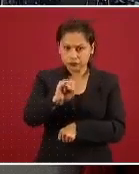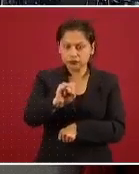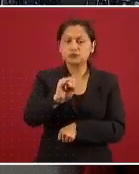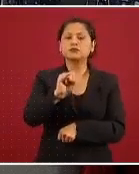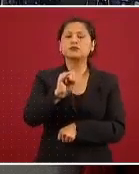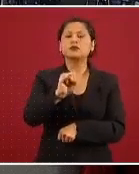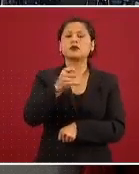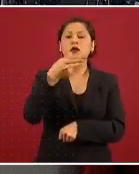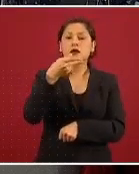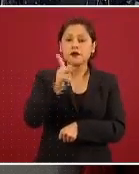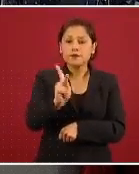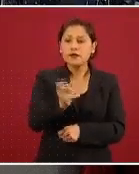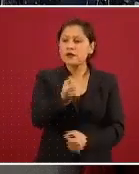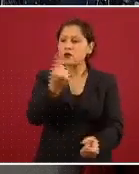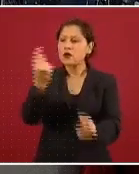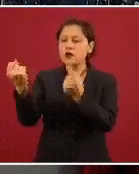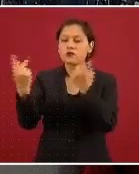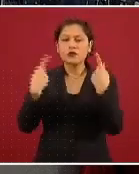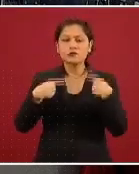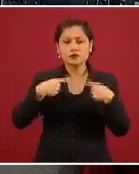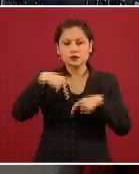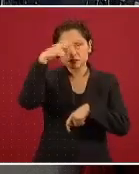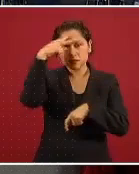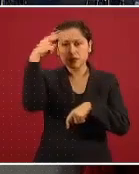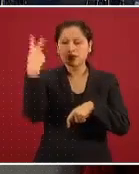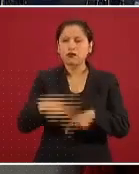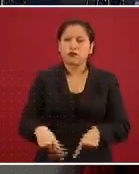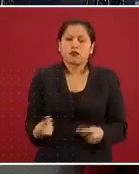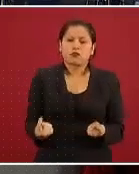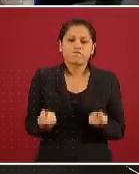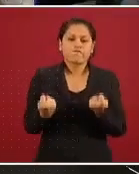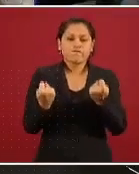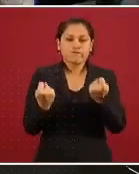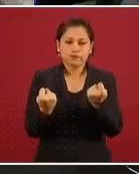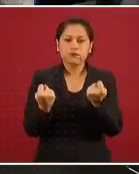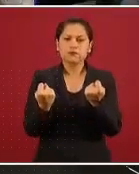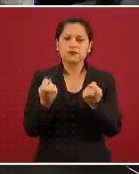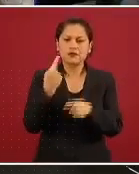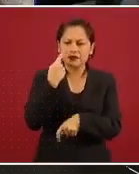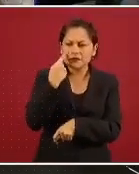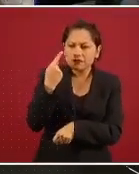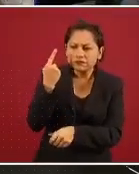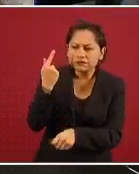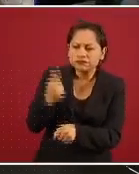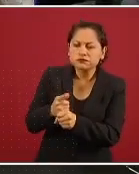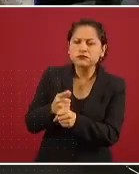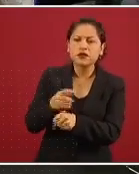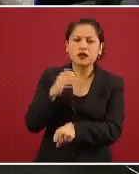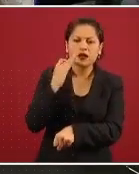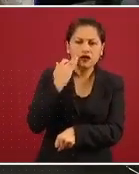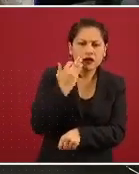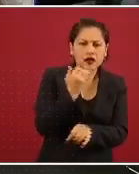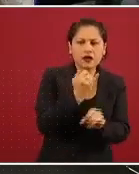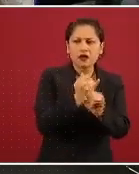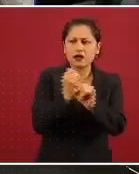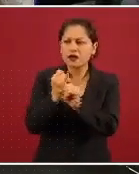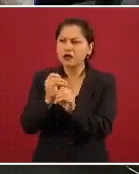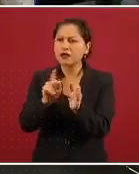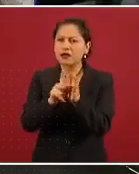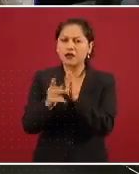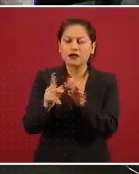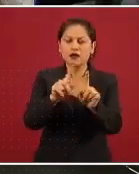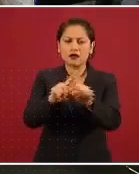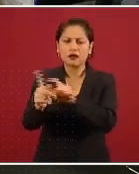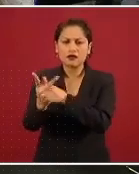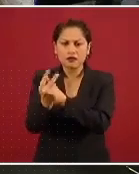algunos mexicanos? Esto lo hemos visto en redes sociales, también en los diarios, en la televisión, donde las playas